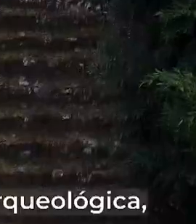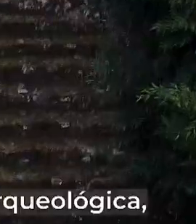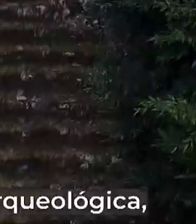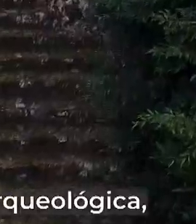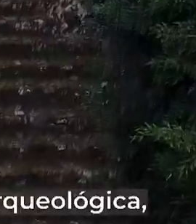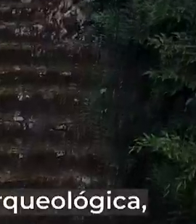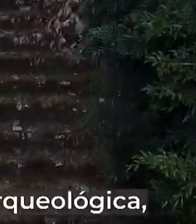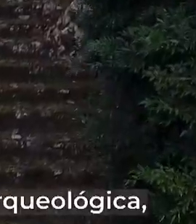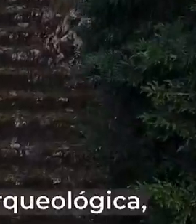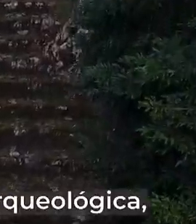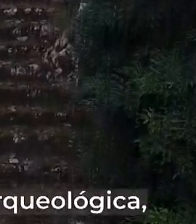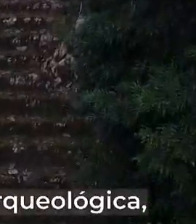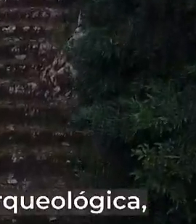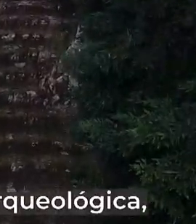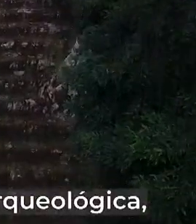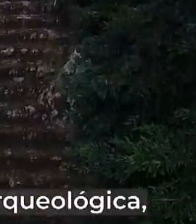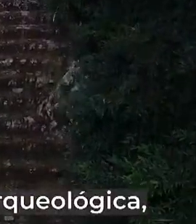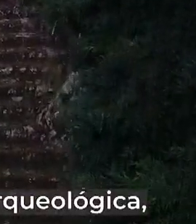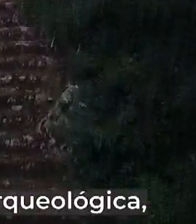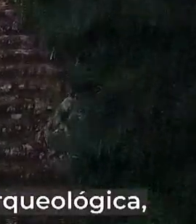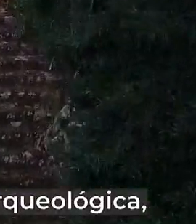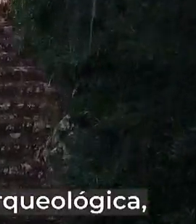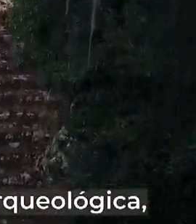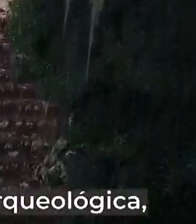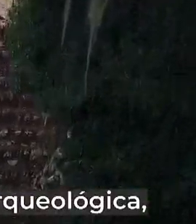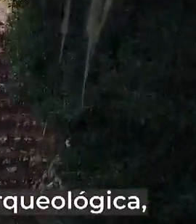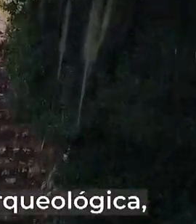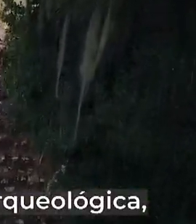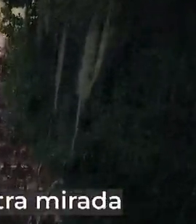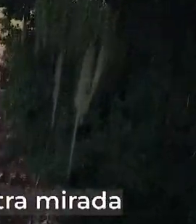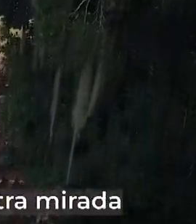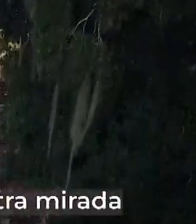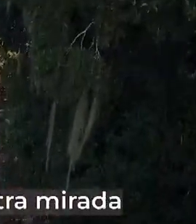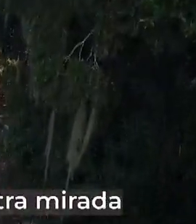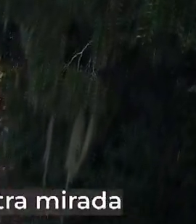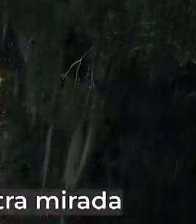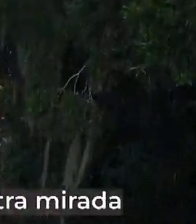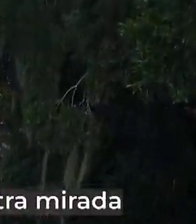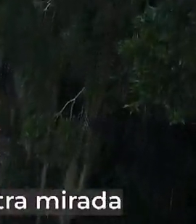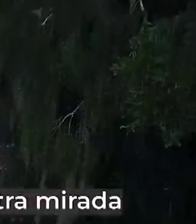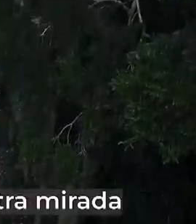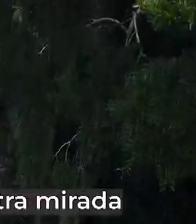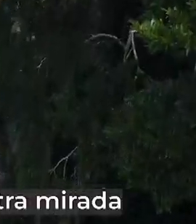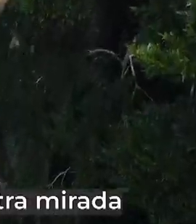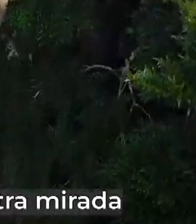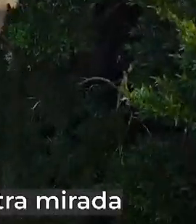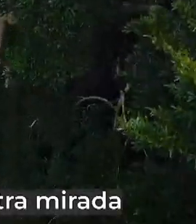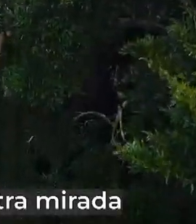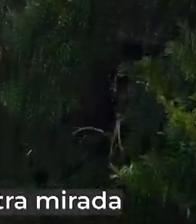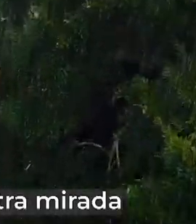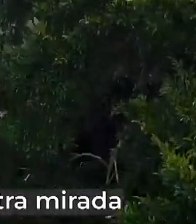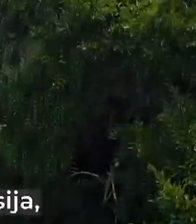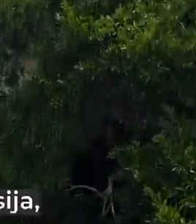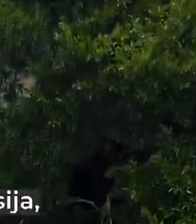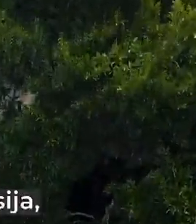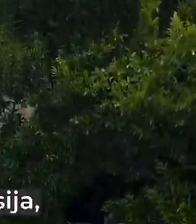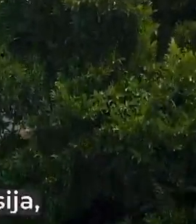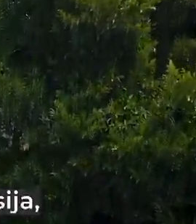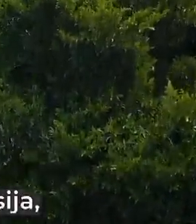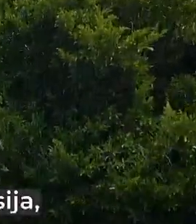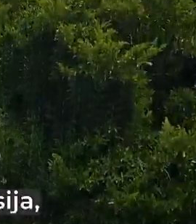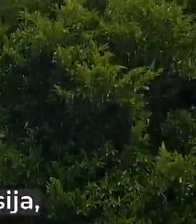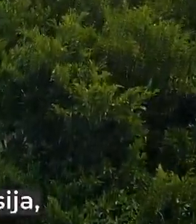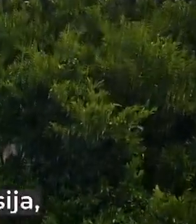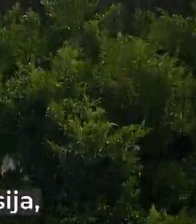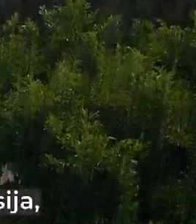A lo largo de varias temporadas de exploración arqueológica, han aparecido hallazgos que han traído a nuestra mirada piezas de